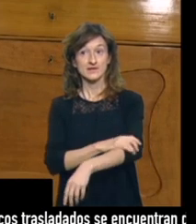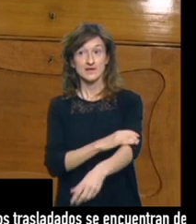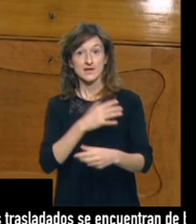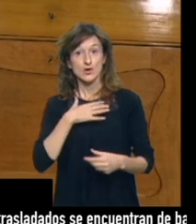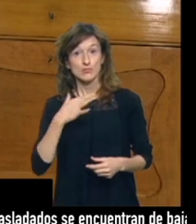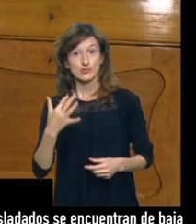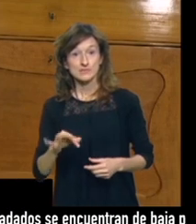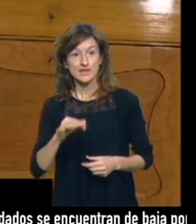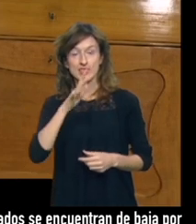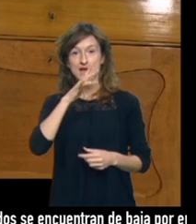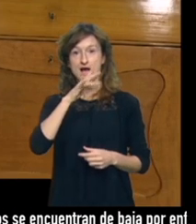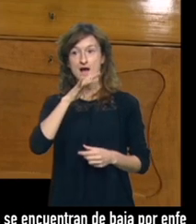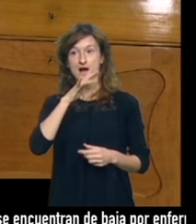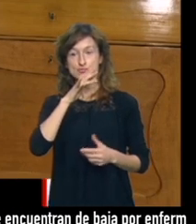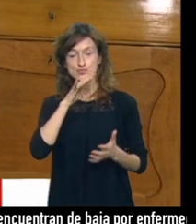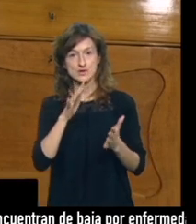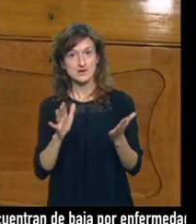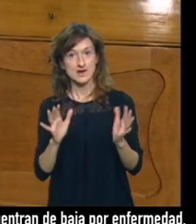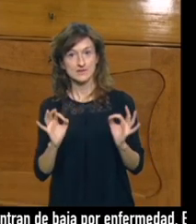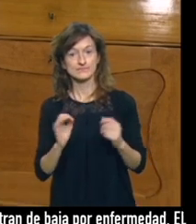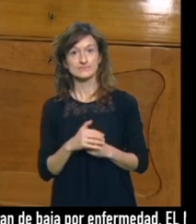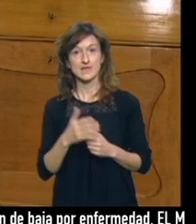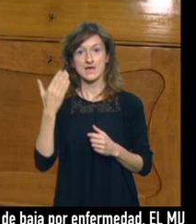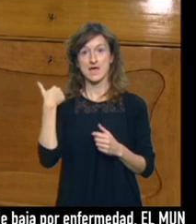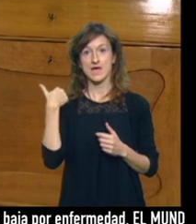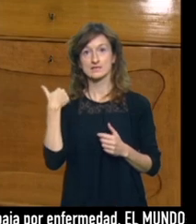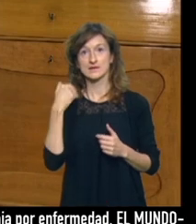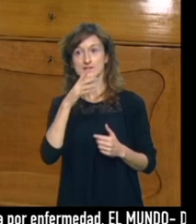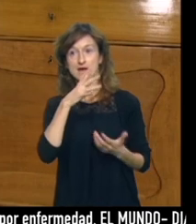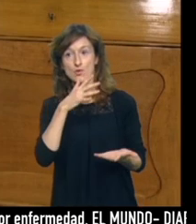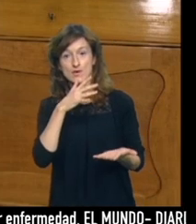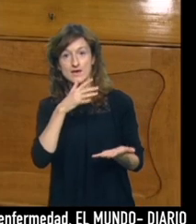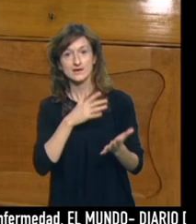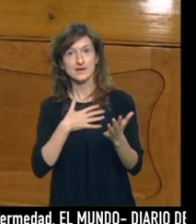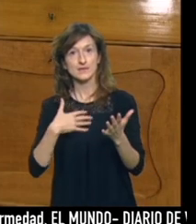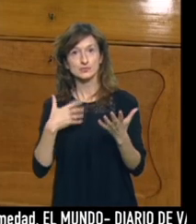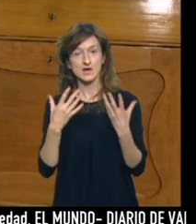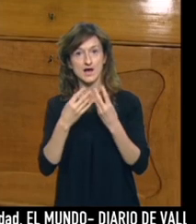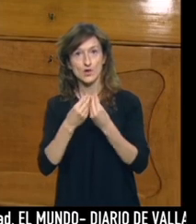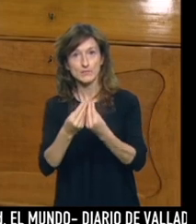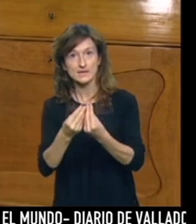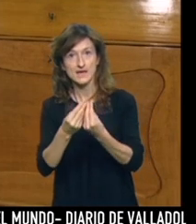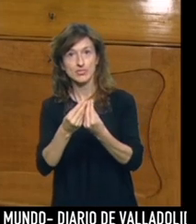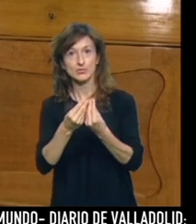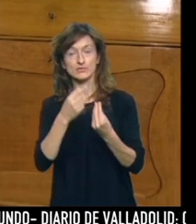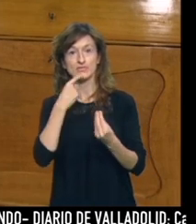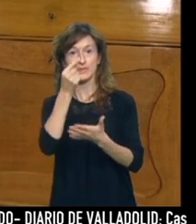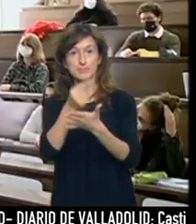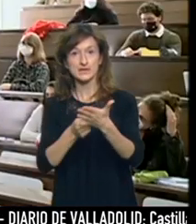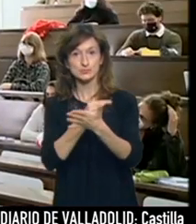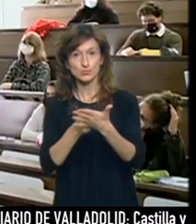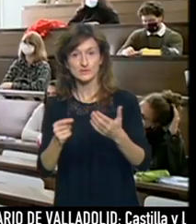posibilidad, ahora mucho menos, ni antes, simplemente que tiene que ir acompañada de un